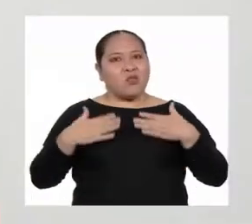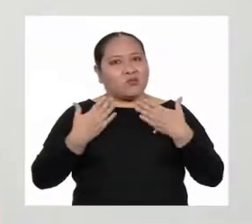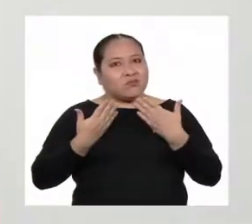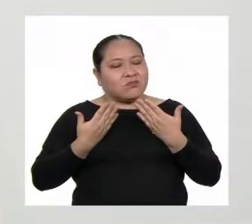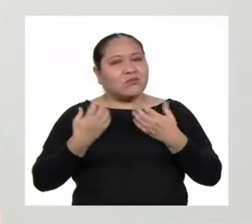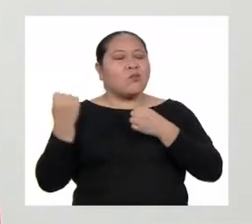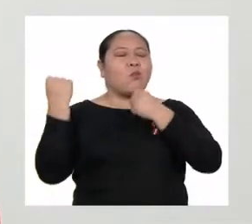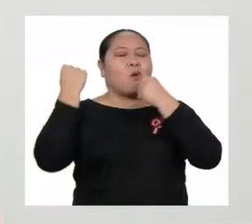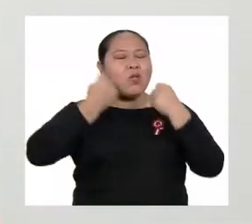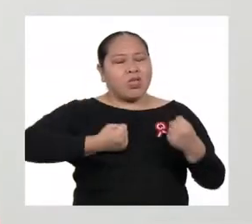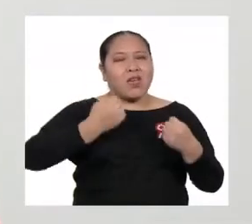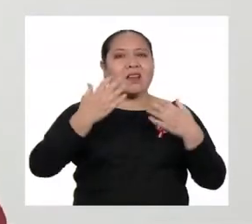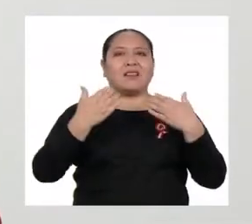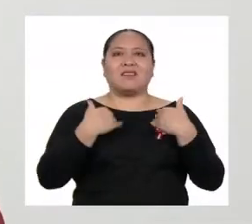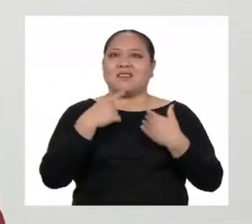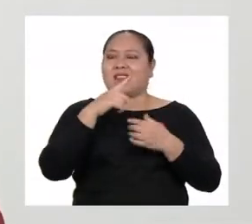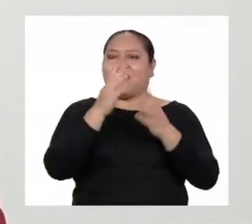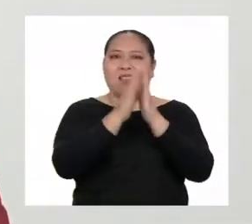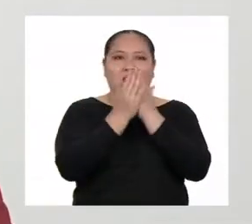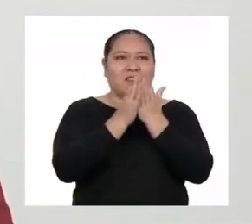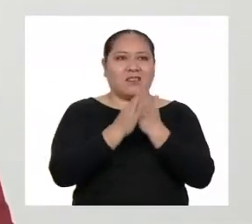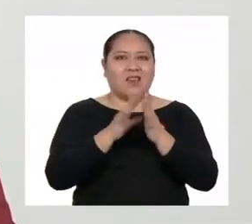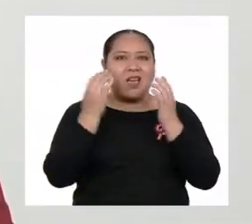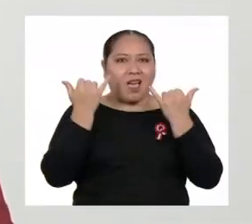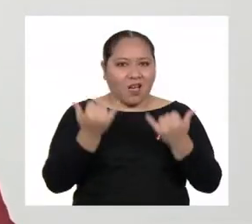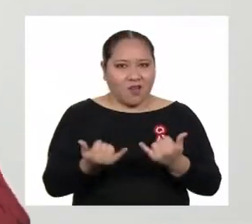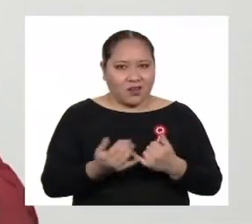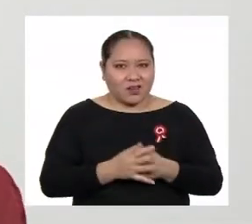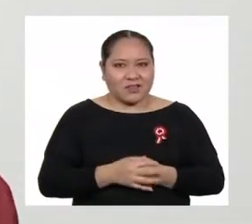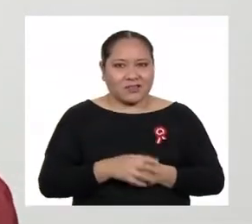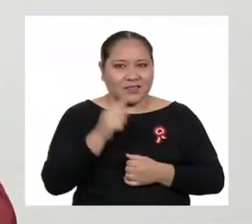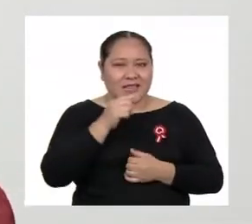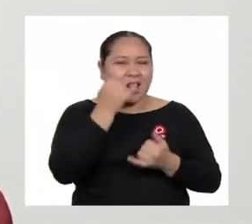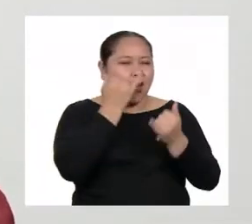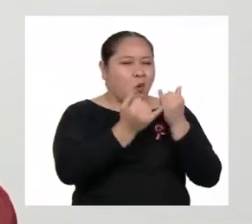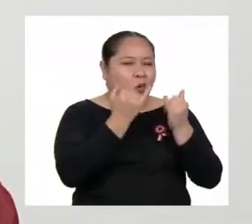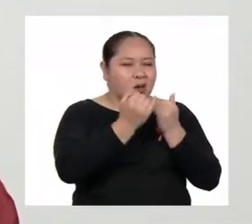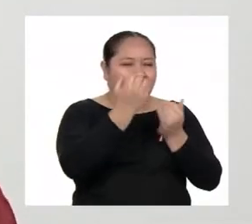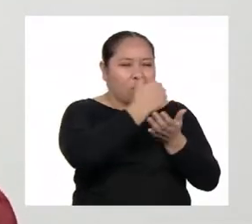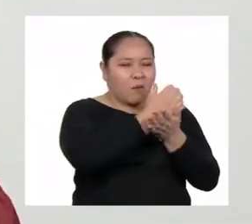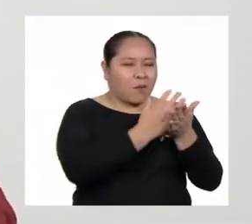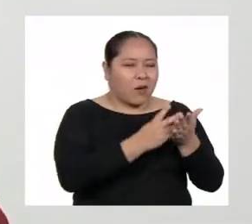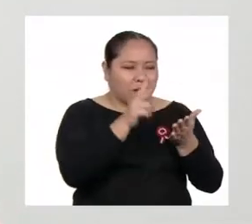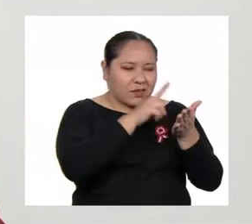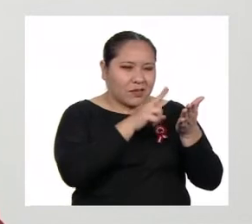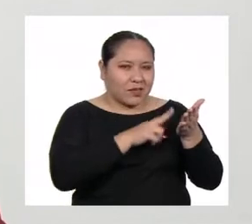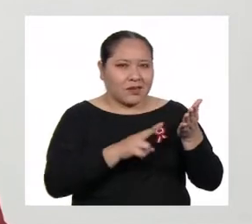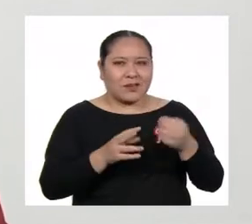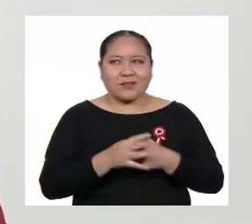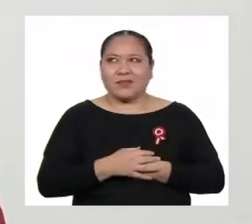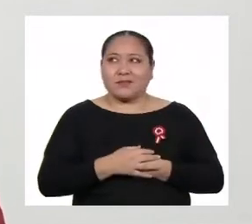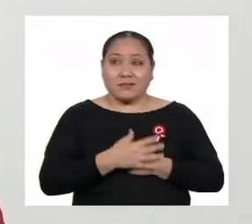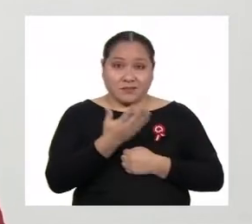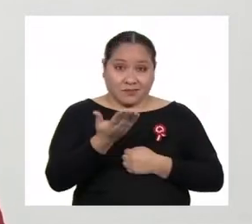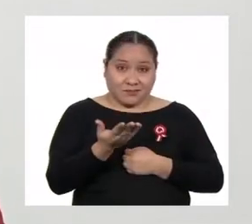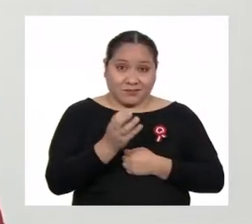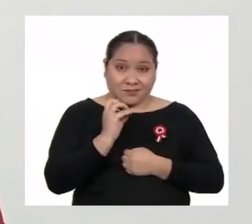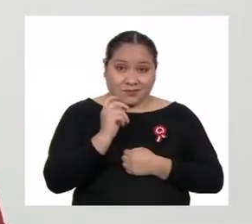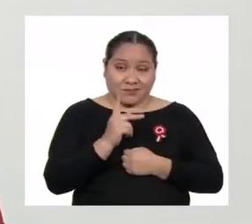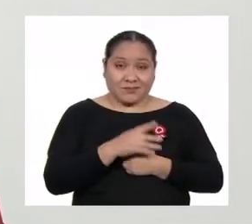lectura? Ahora, Yaremis, vamos con la última parte de la lectura. ¿Te